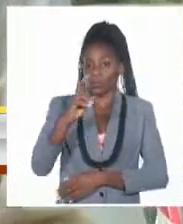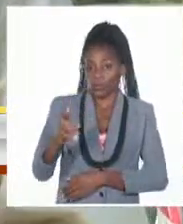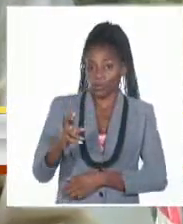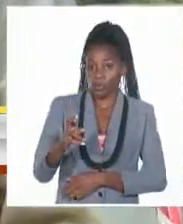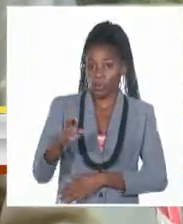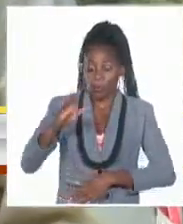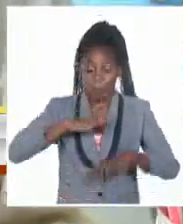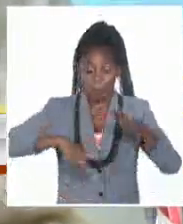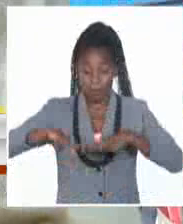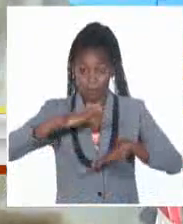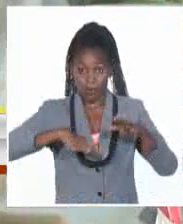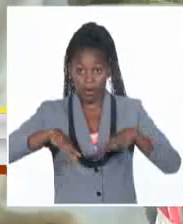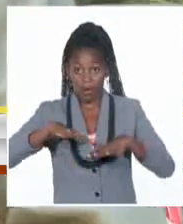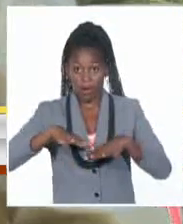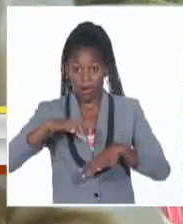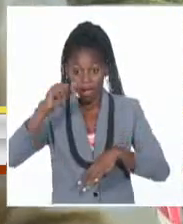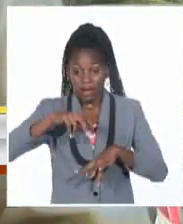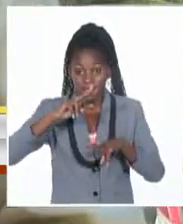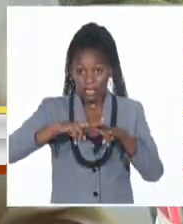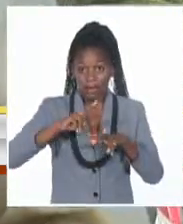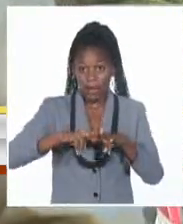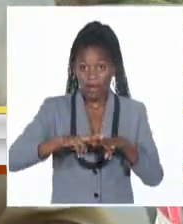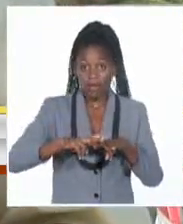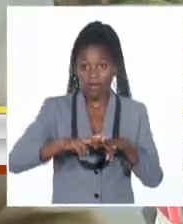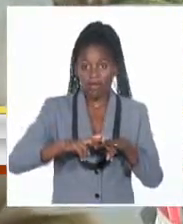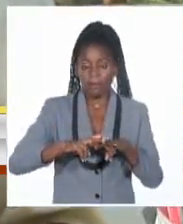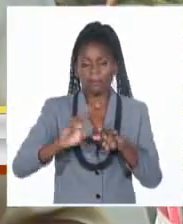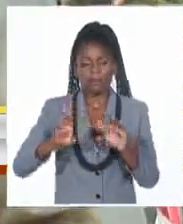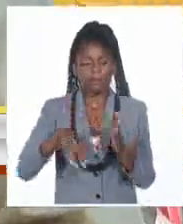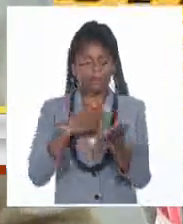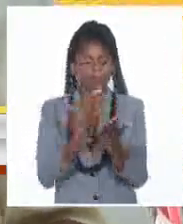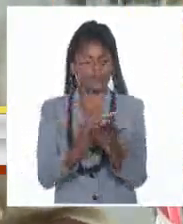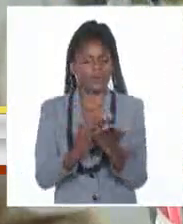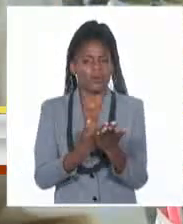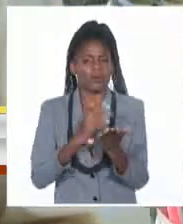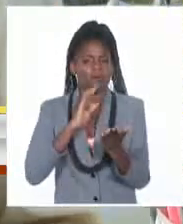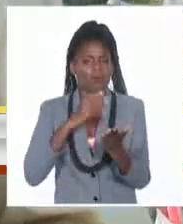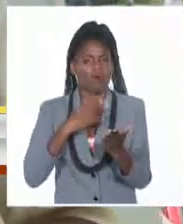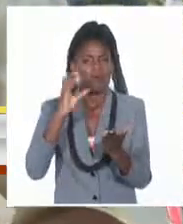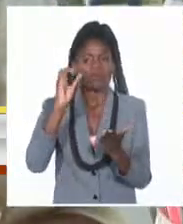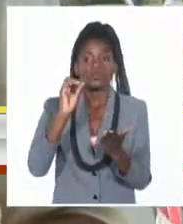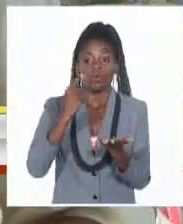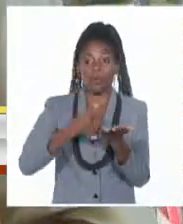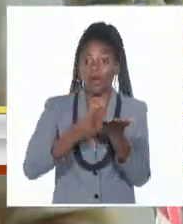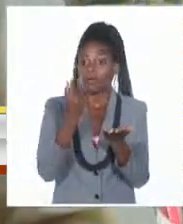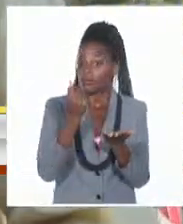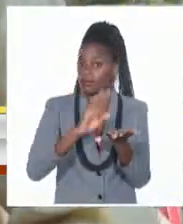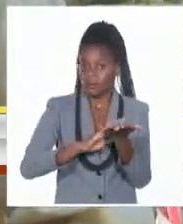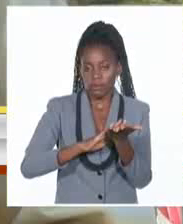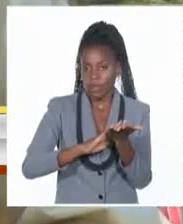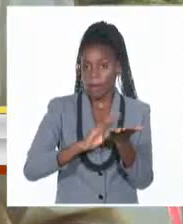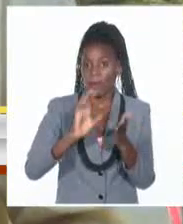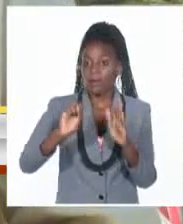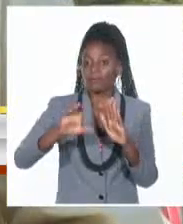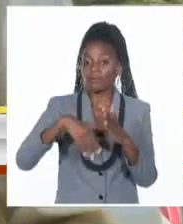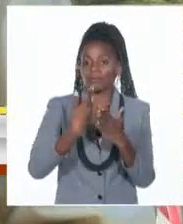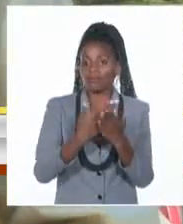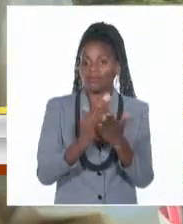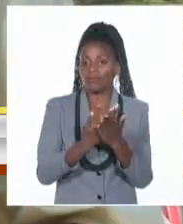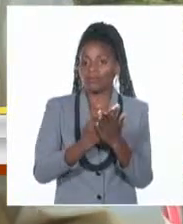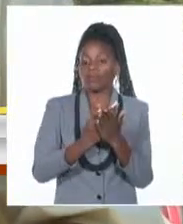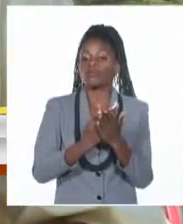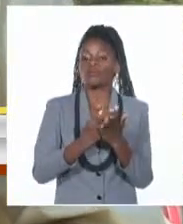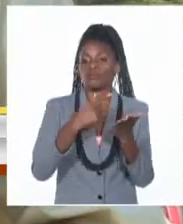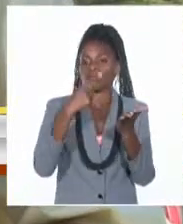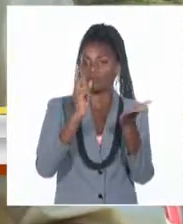y Playa, en la capital, la prueba piloto cero efectivo. Esta elimina el